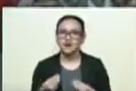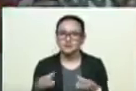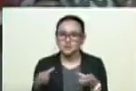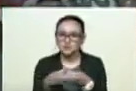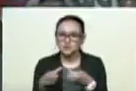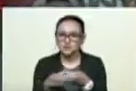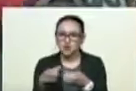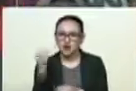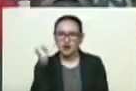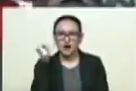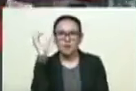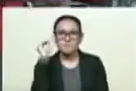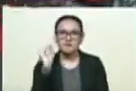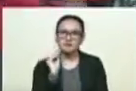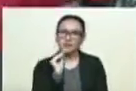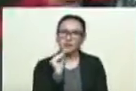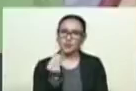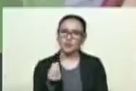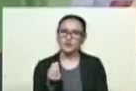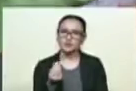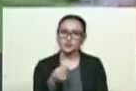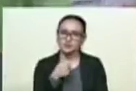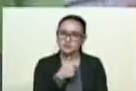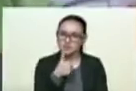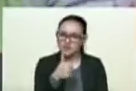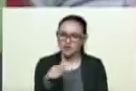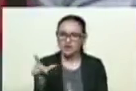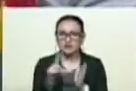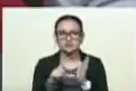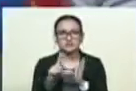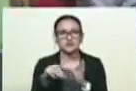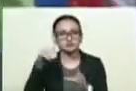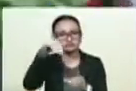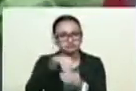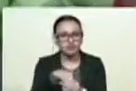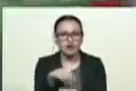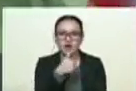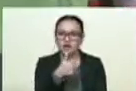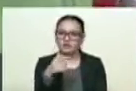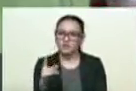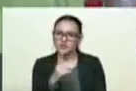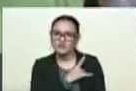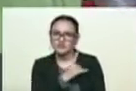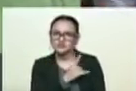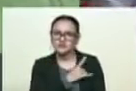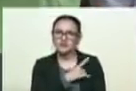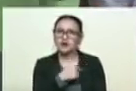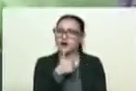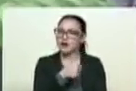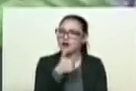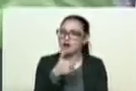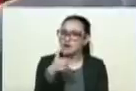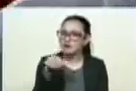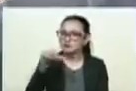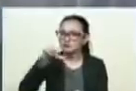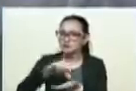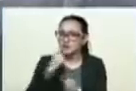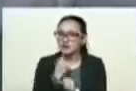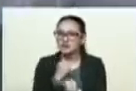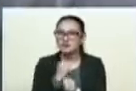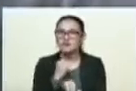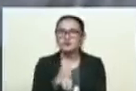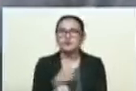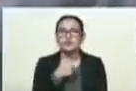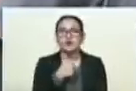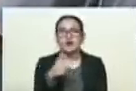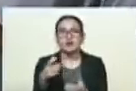campaña de la juventud en cada liceo, en cada universidad, en cada centro de trabajo, en cada